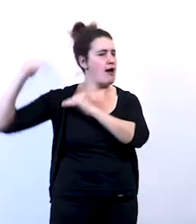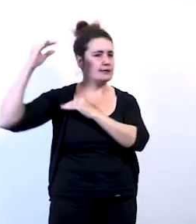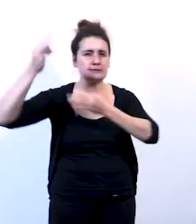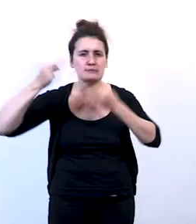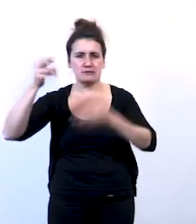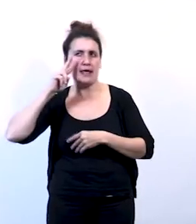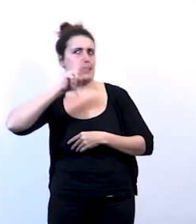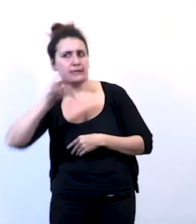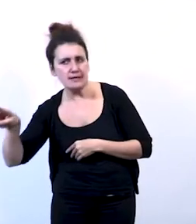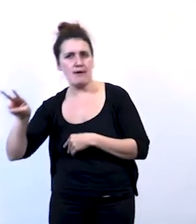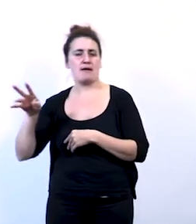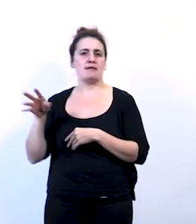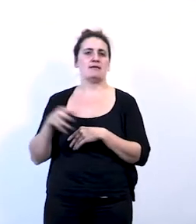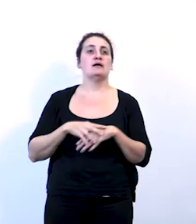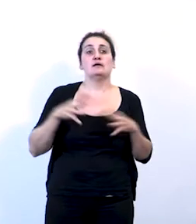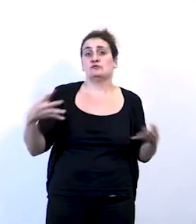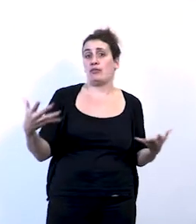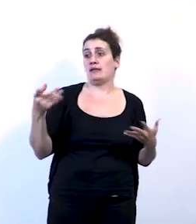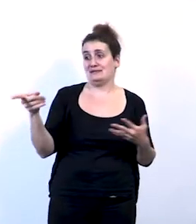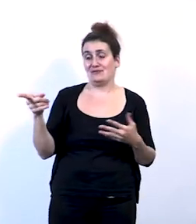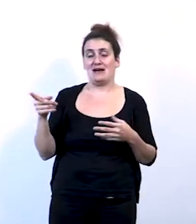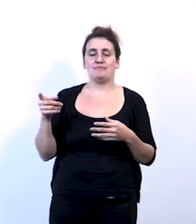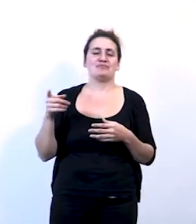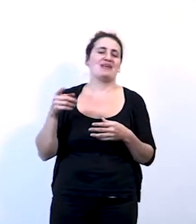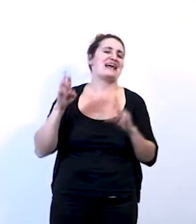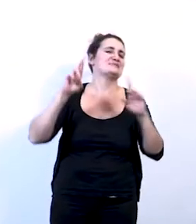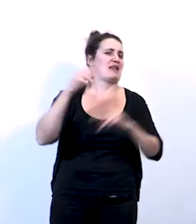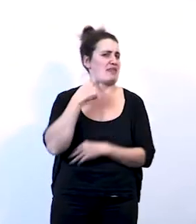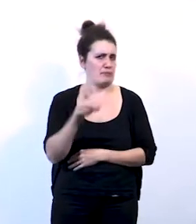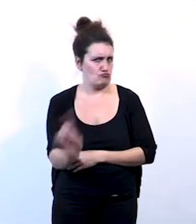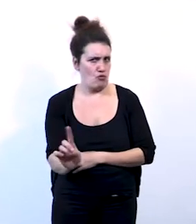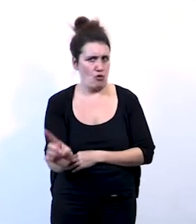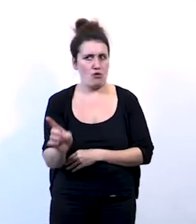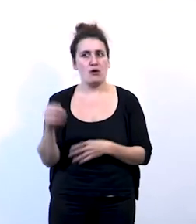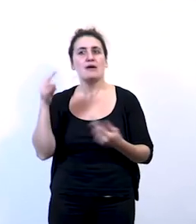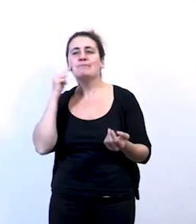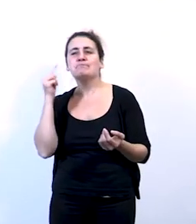visible. Entonces, no hemos perdido esa esperanza y y el miedo